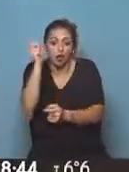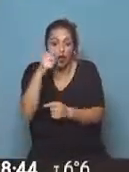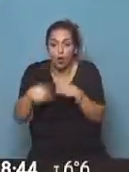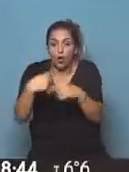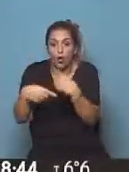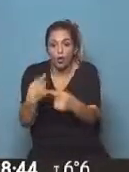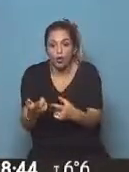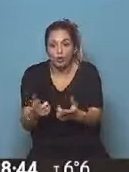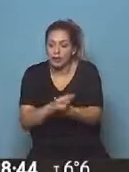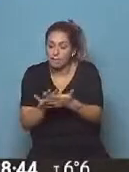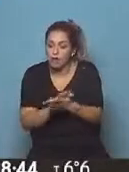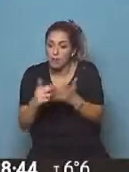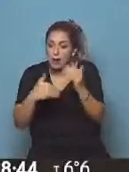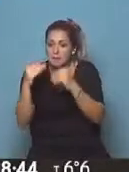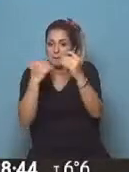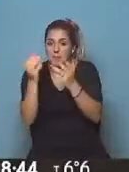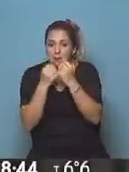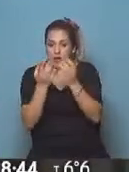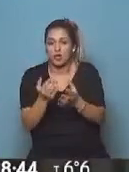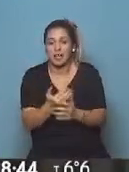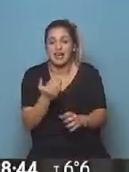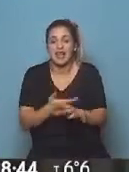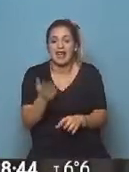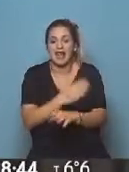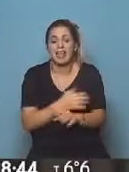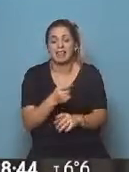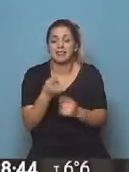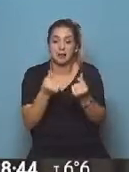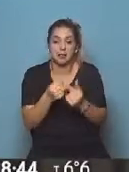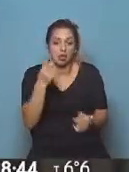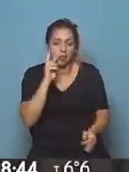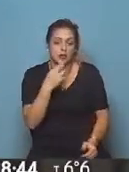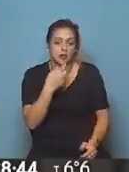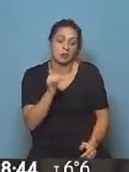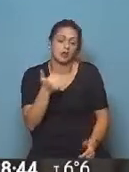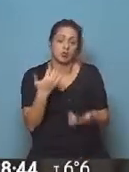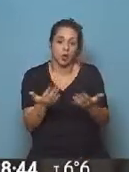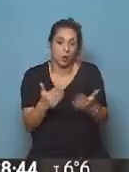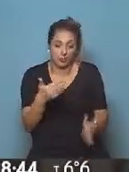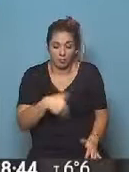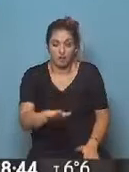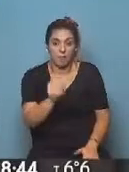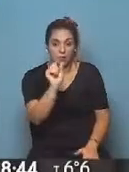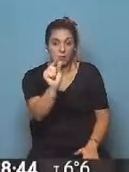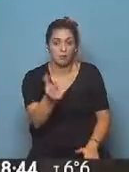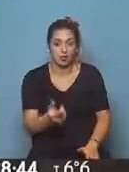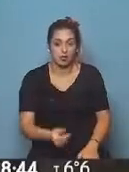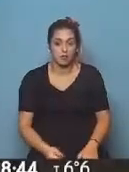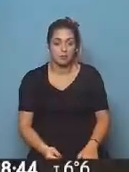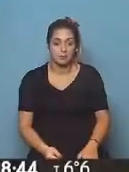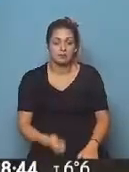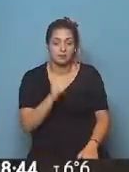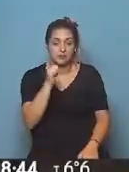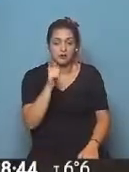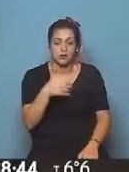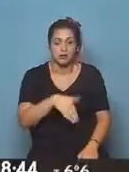una estrategia de crecimiento distinta esto antes del presupuesto 2010 hemos expuesto que estamos a días nada más sí sí pero bueno estamos a